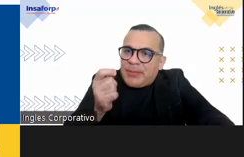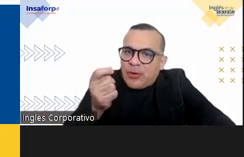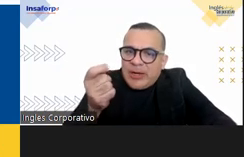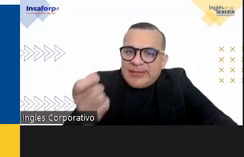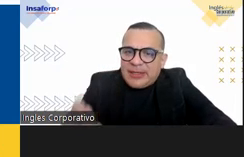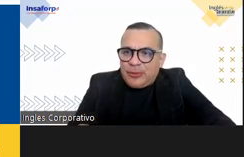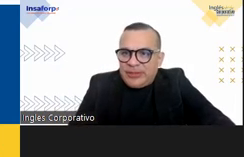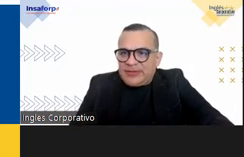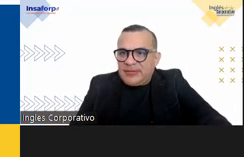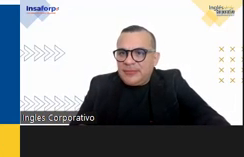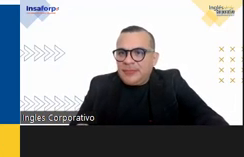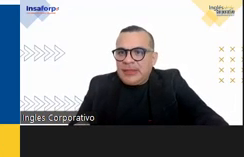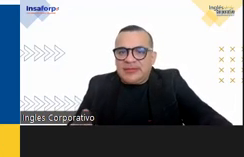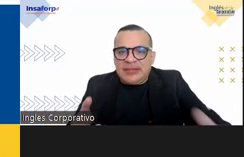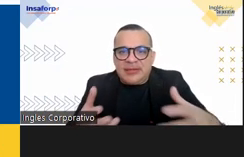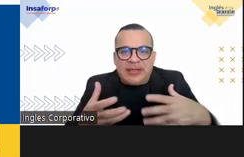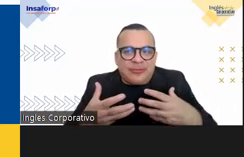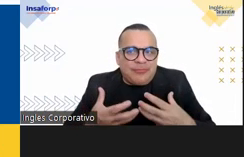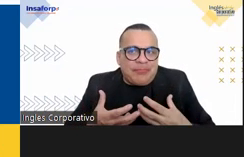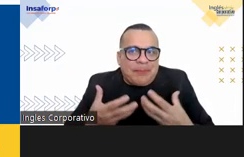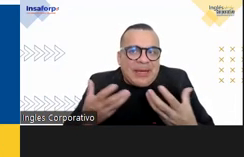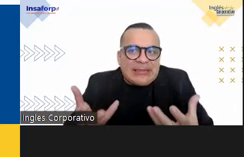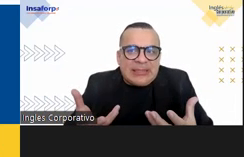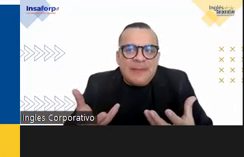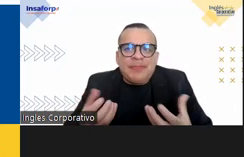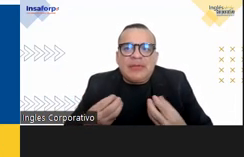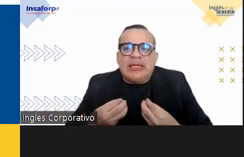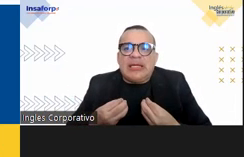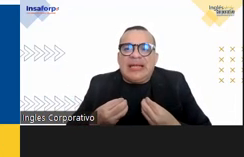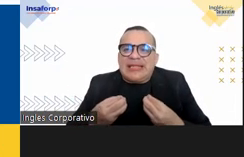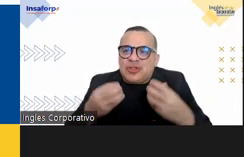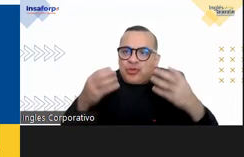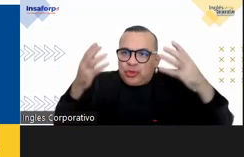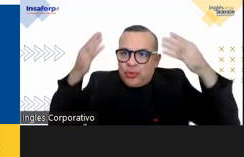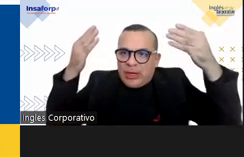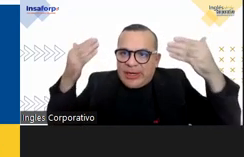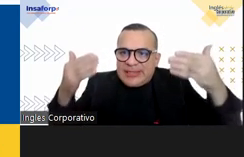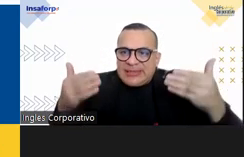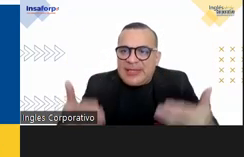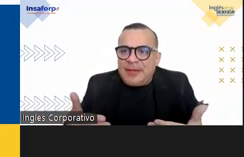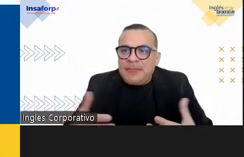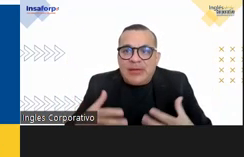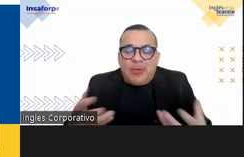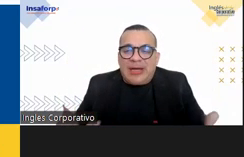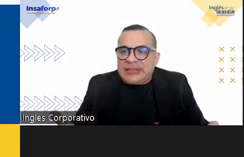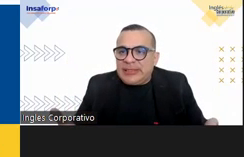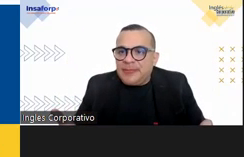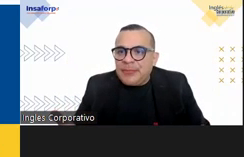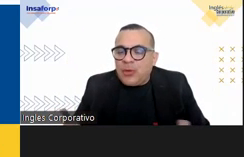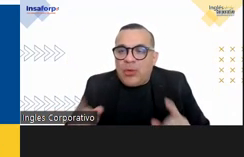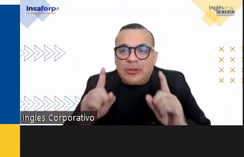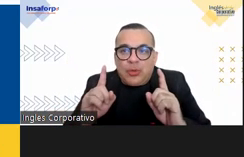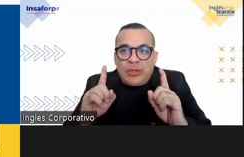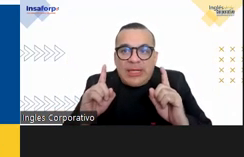que nombrar organizadores. Es decir, eso parte de la estructura organizativa que vamos a